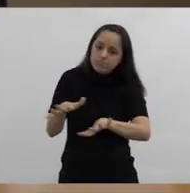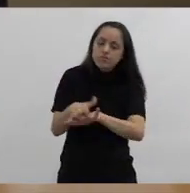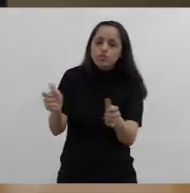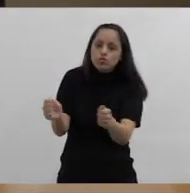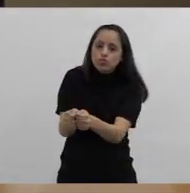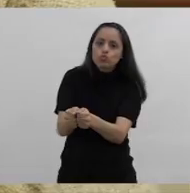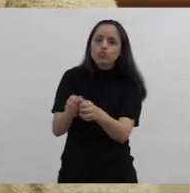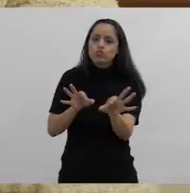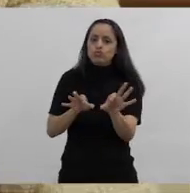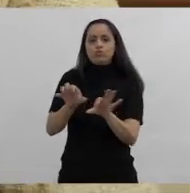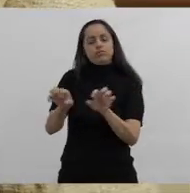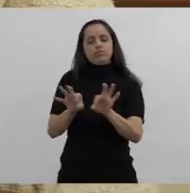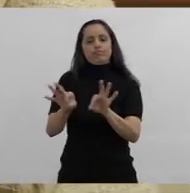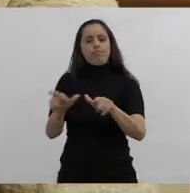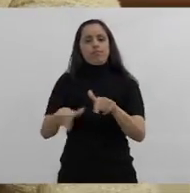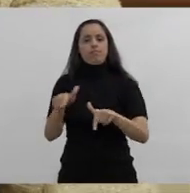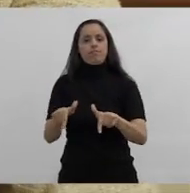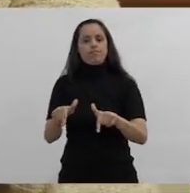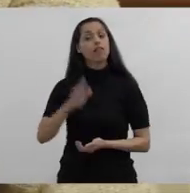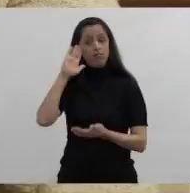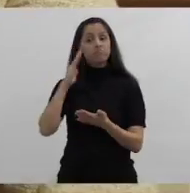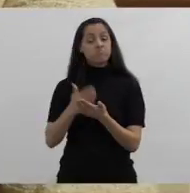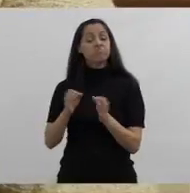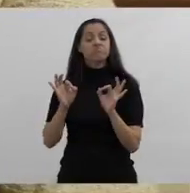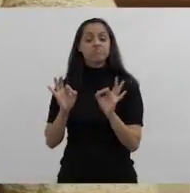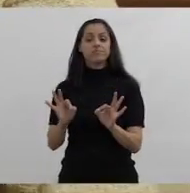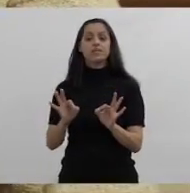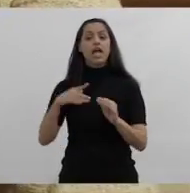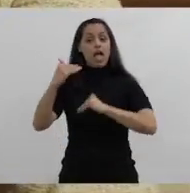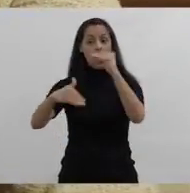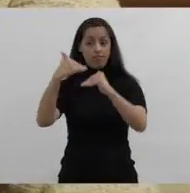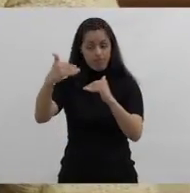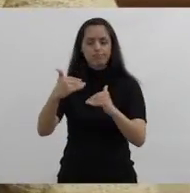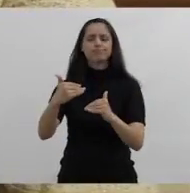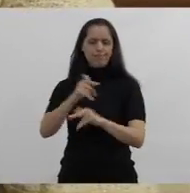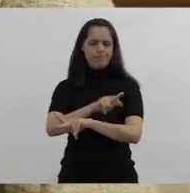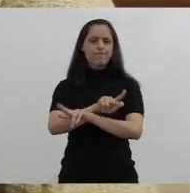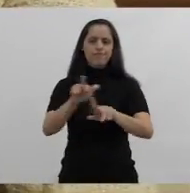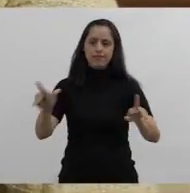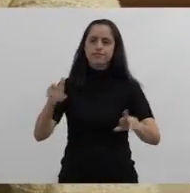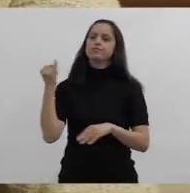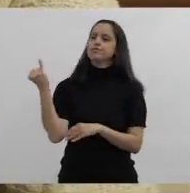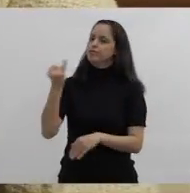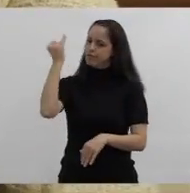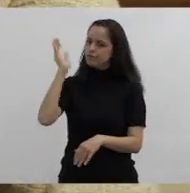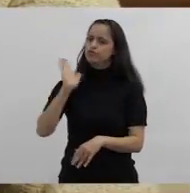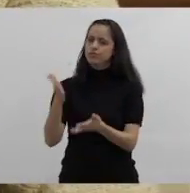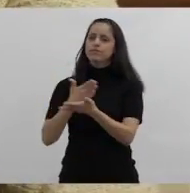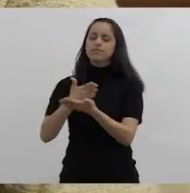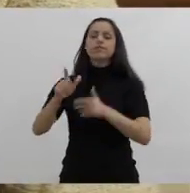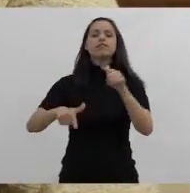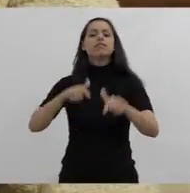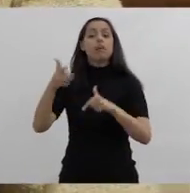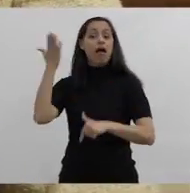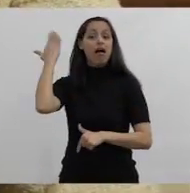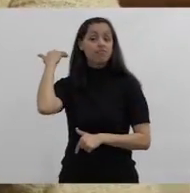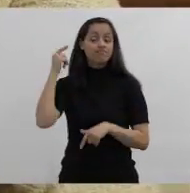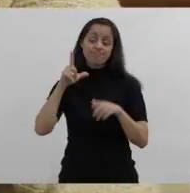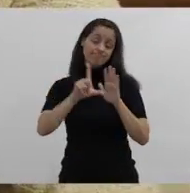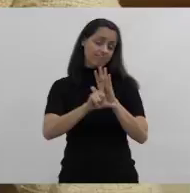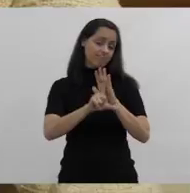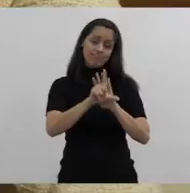sino como una modalidad. Creo que los avances son muchos, que son importantes, que se comenzó a trabajar cuando no